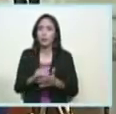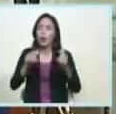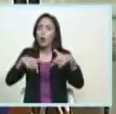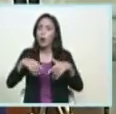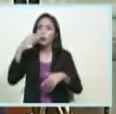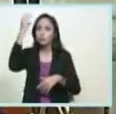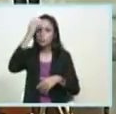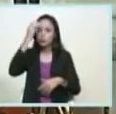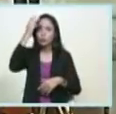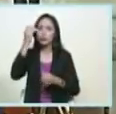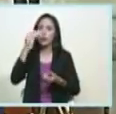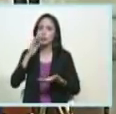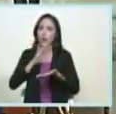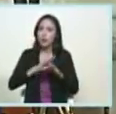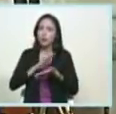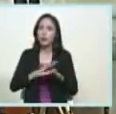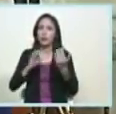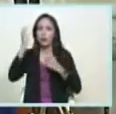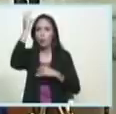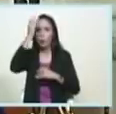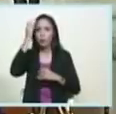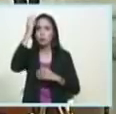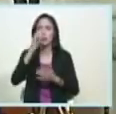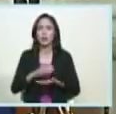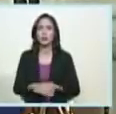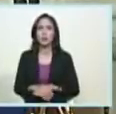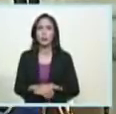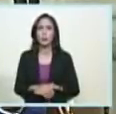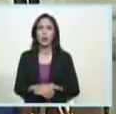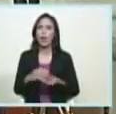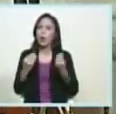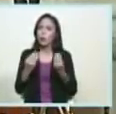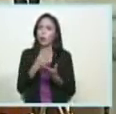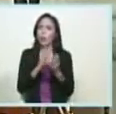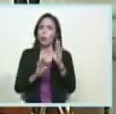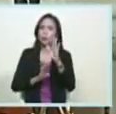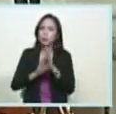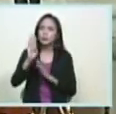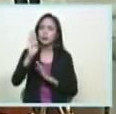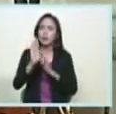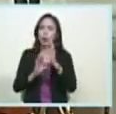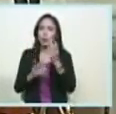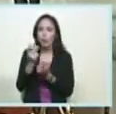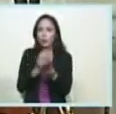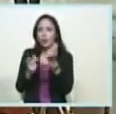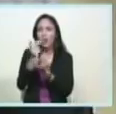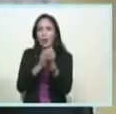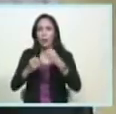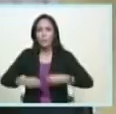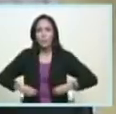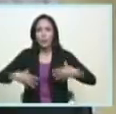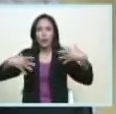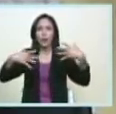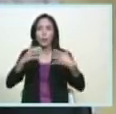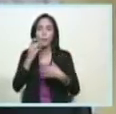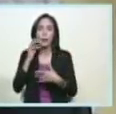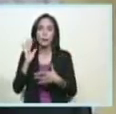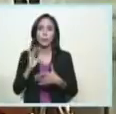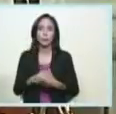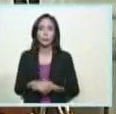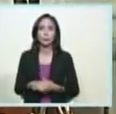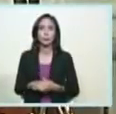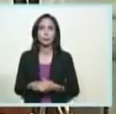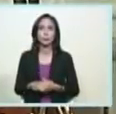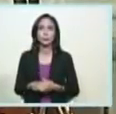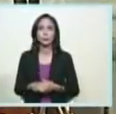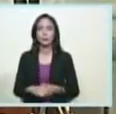conciencia de cuáles son las opciones para crear riqueza riqueza monetaria tenemos que crear riqueza